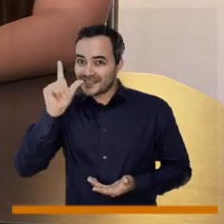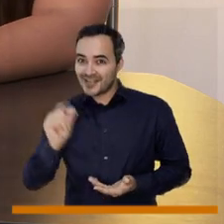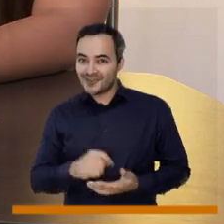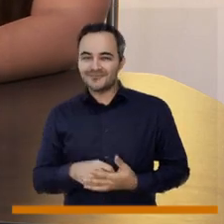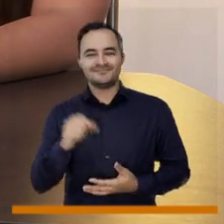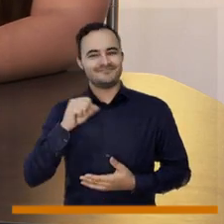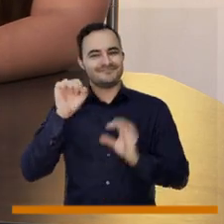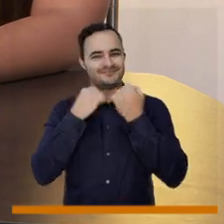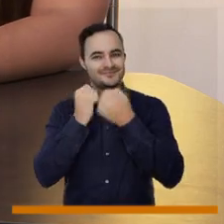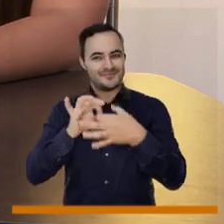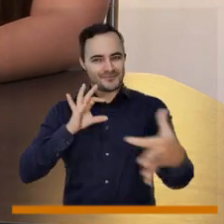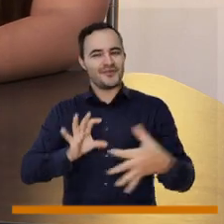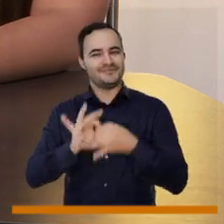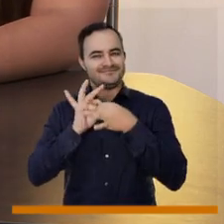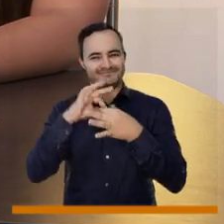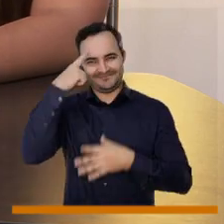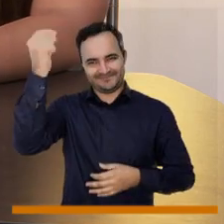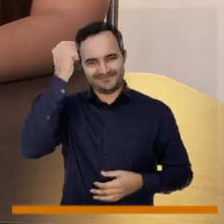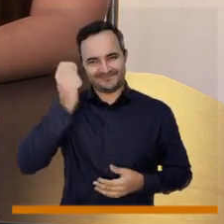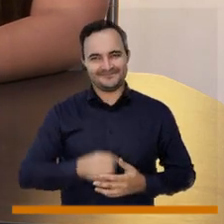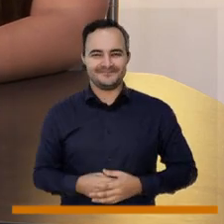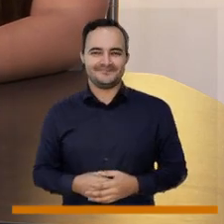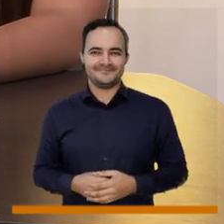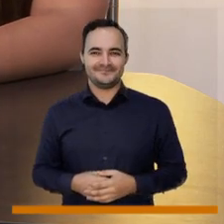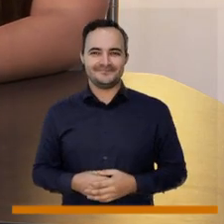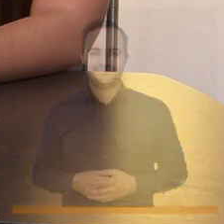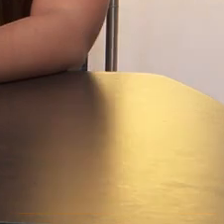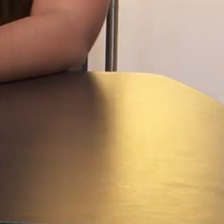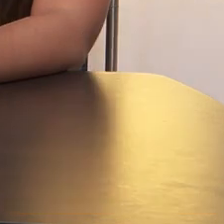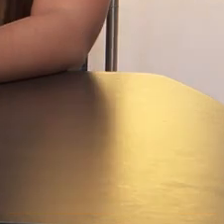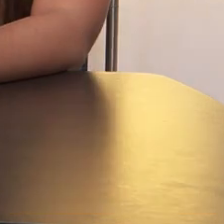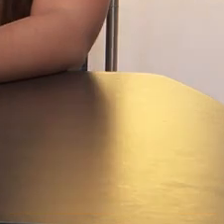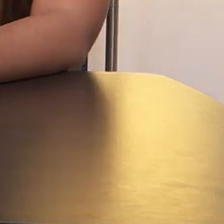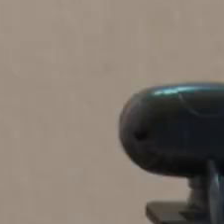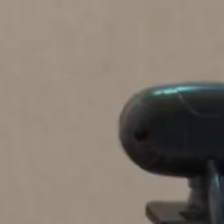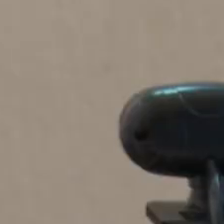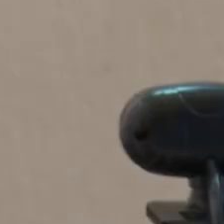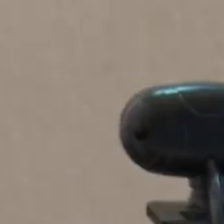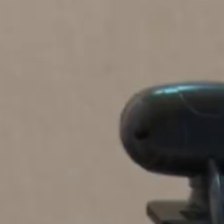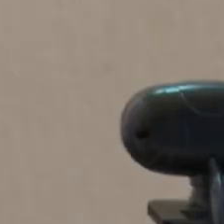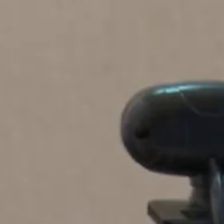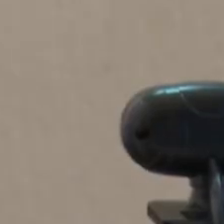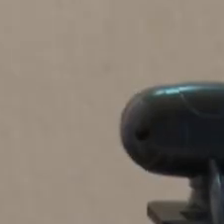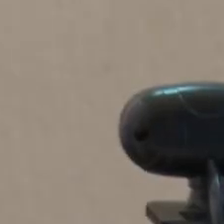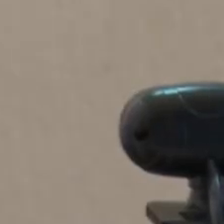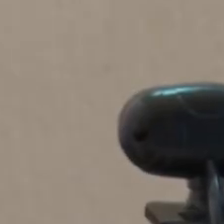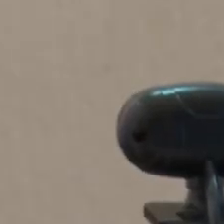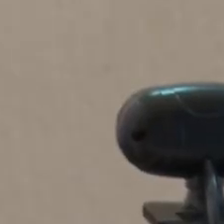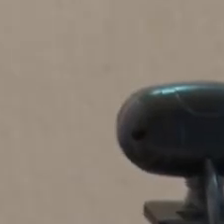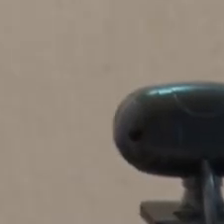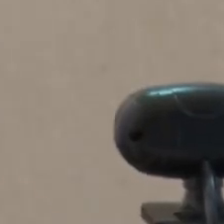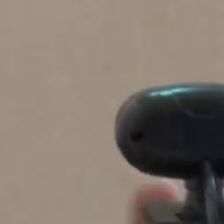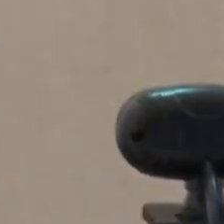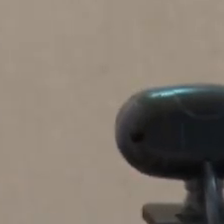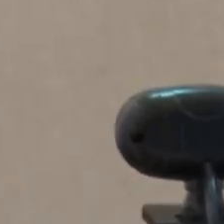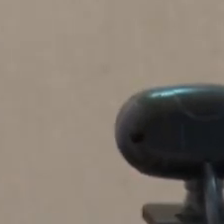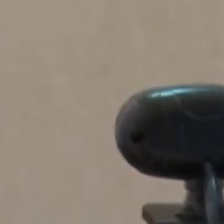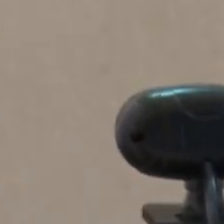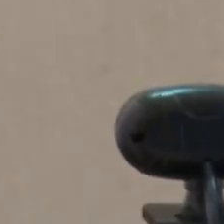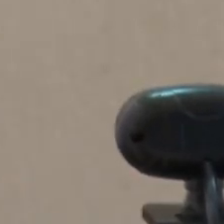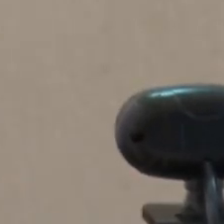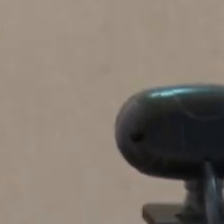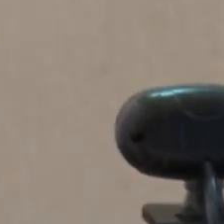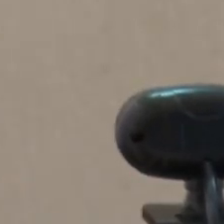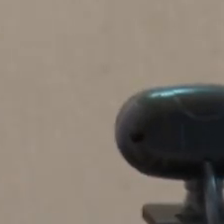lo decimos, profe. Il consiglio municipale siamo io e te. Iniziamo allora con il passato prossimo. Come si forma il